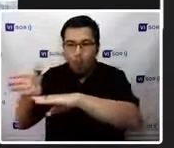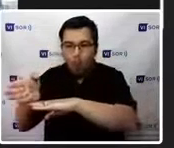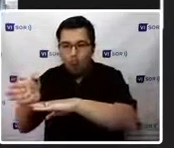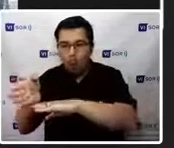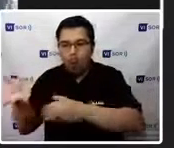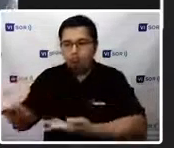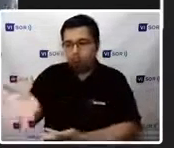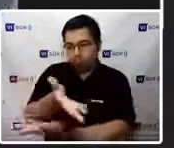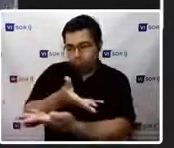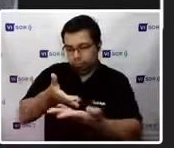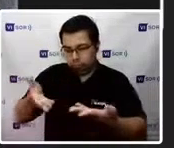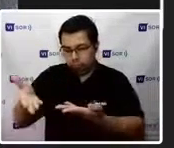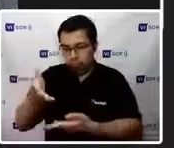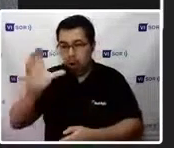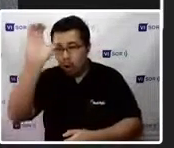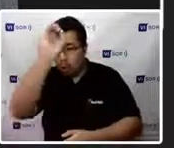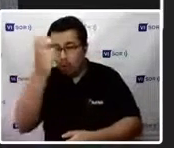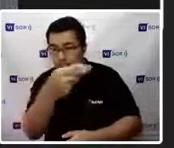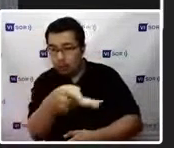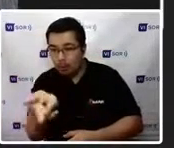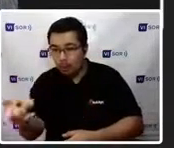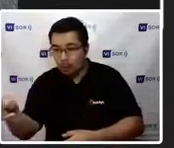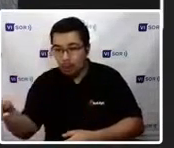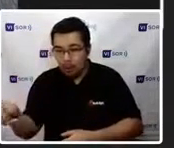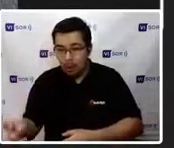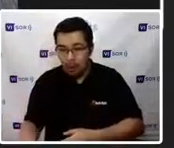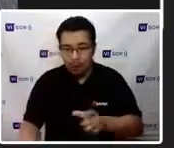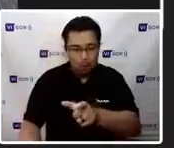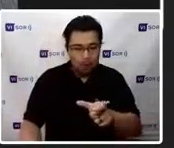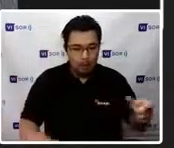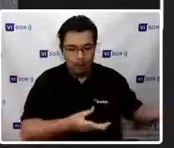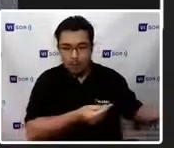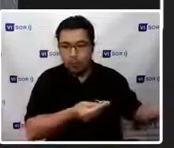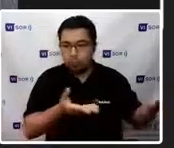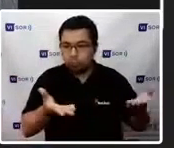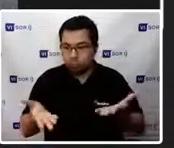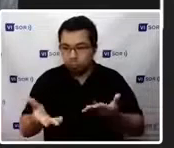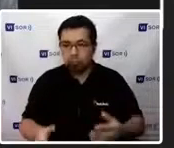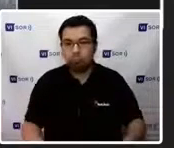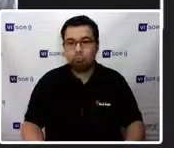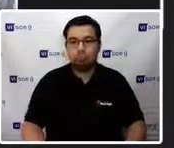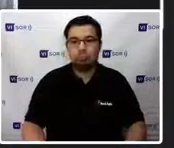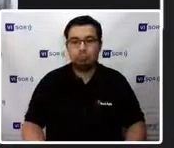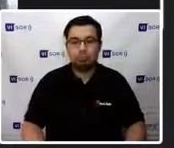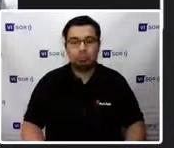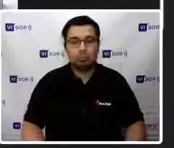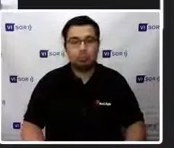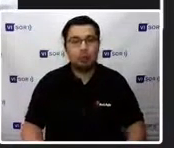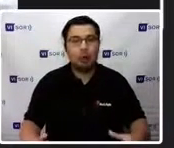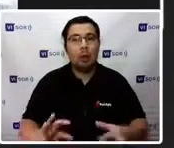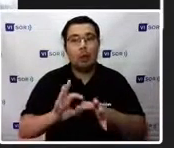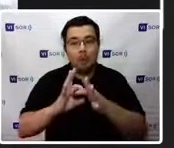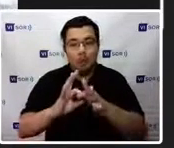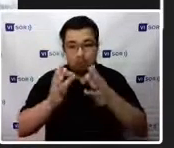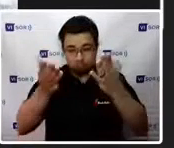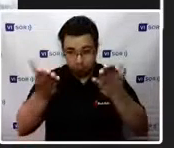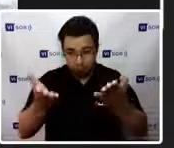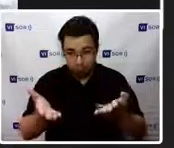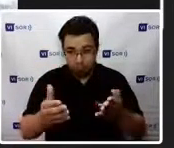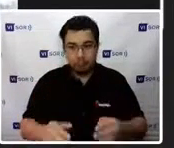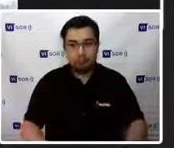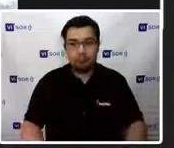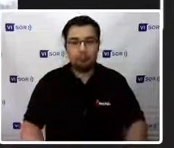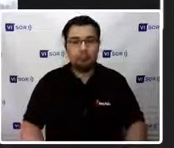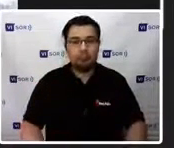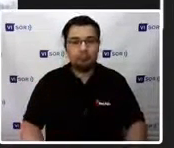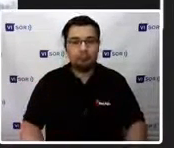los visitantes. Claro, perfecto. No, súper bien. Gracias, Juan Sebastián. Y